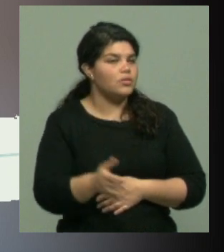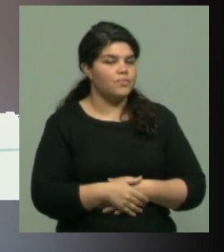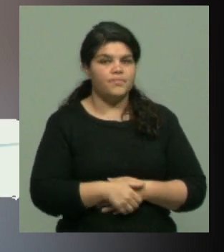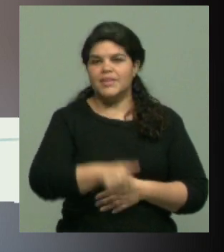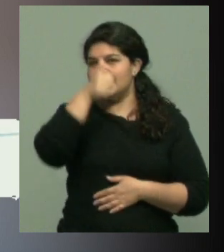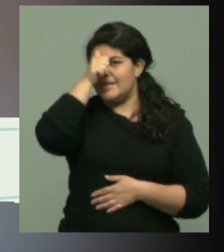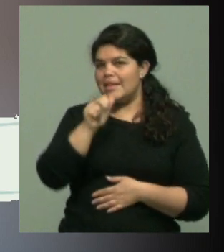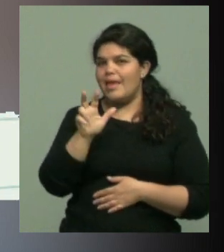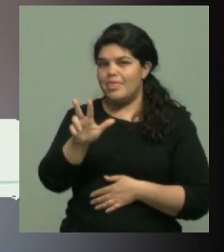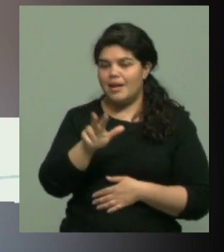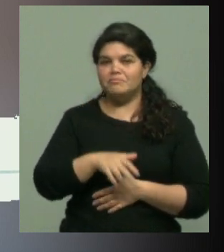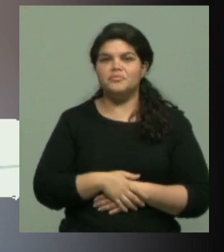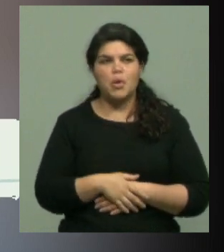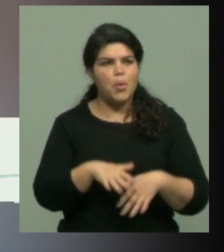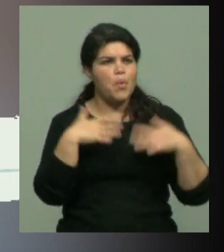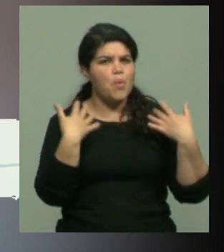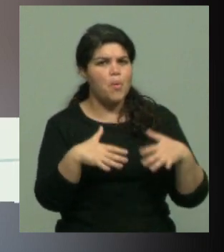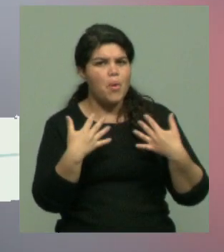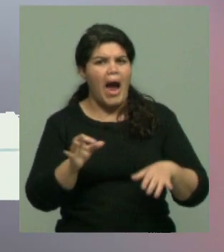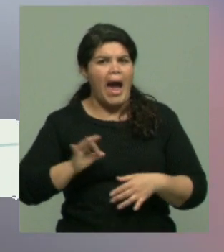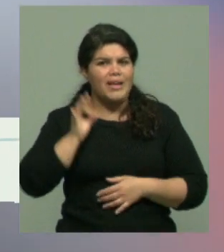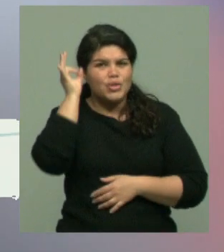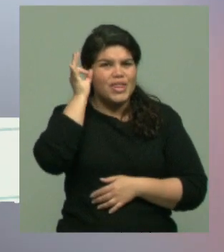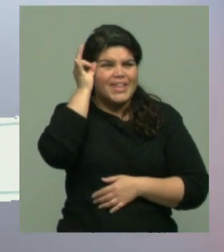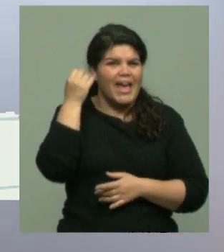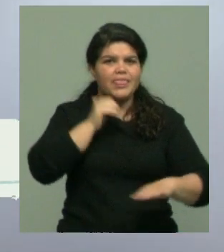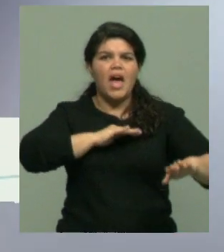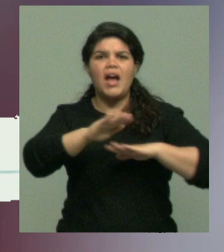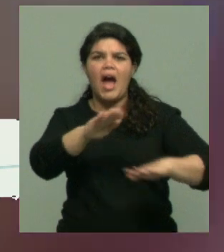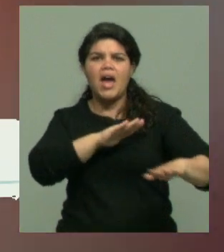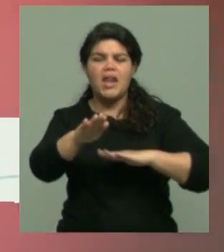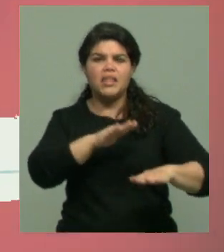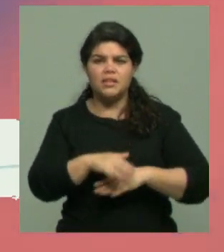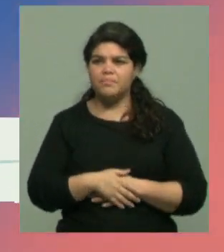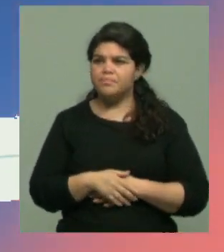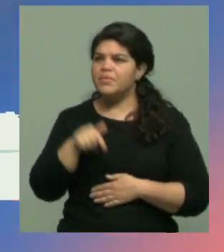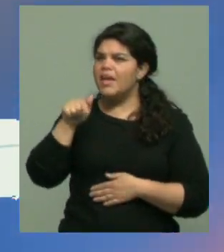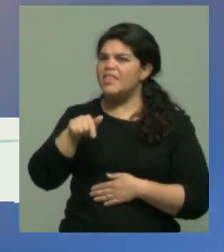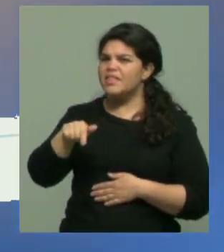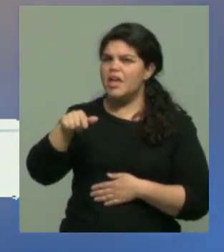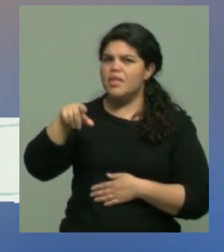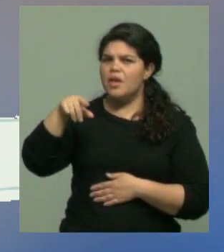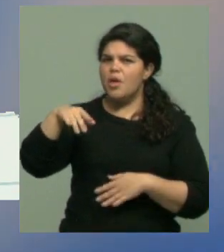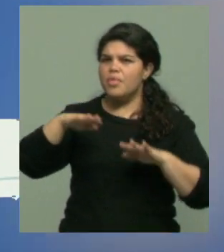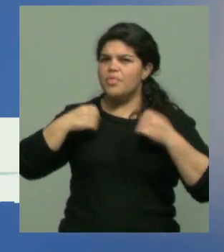63. 63 y 30 años haciendo karate. ¿Es el único deporte que practicás, Fernando, o haces otro?